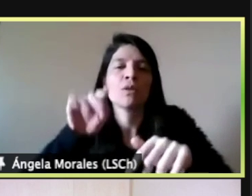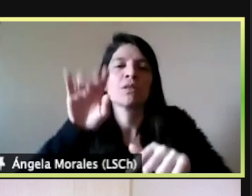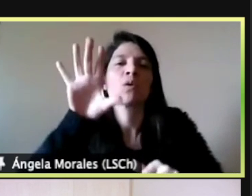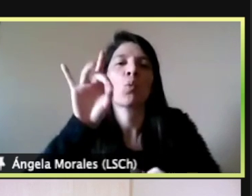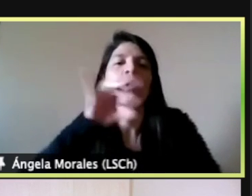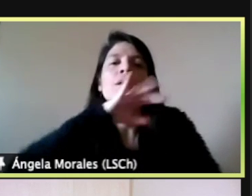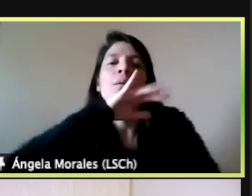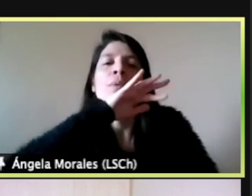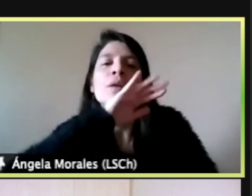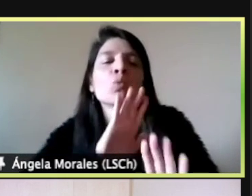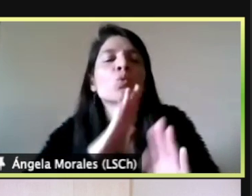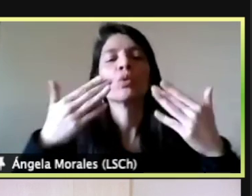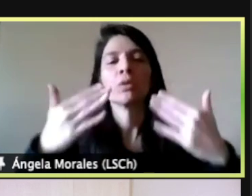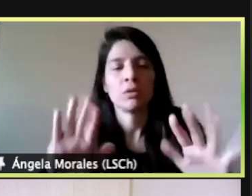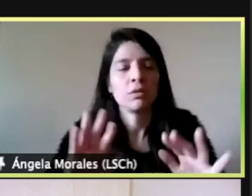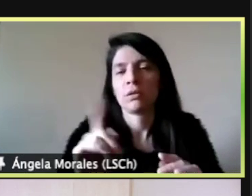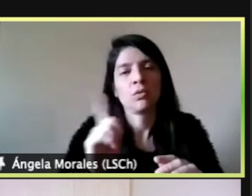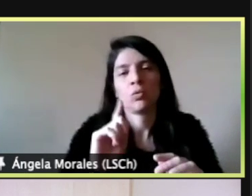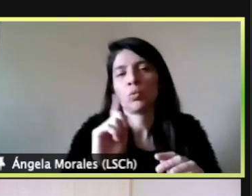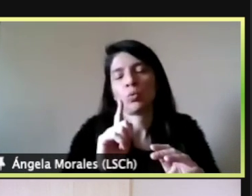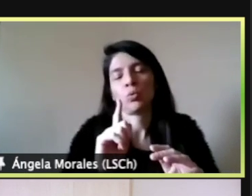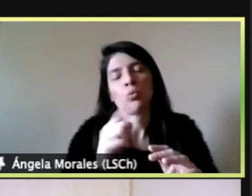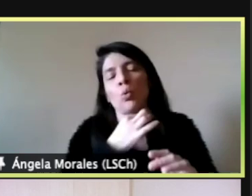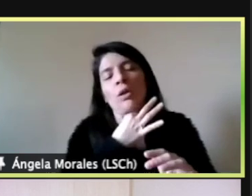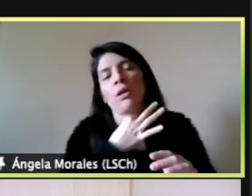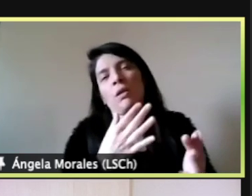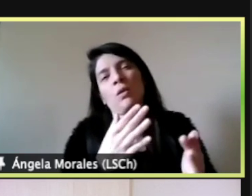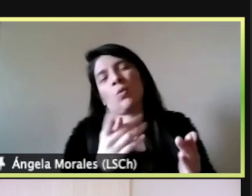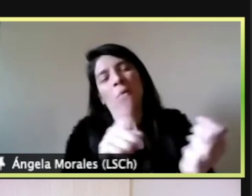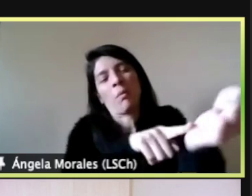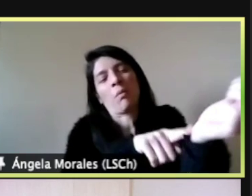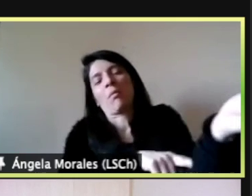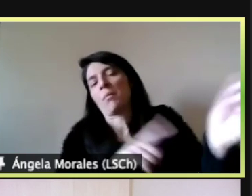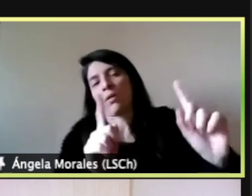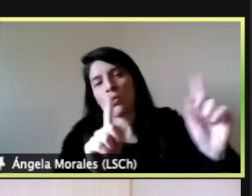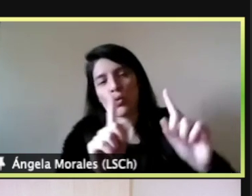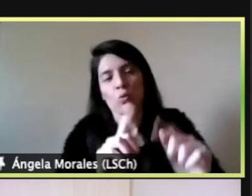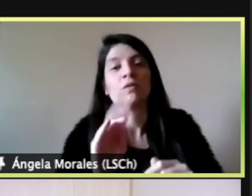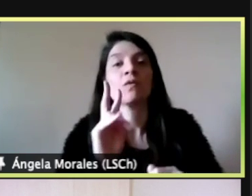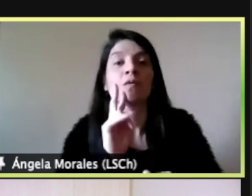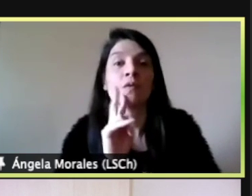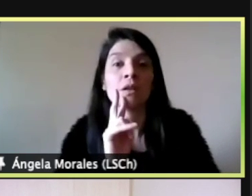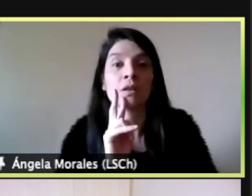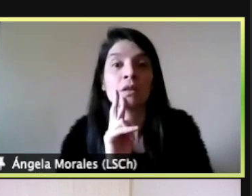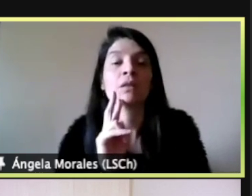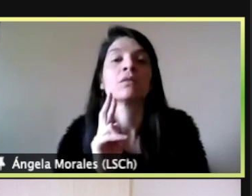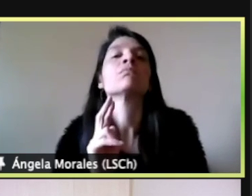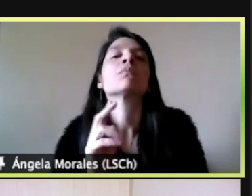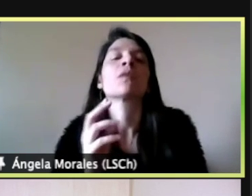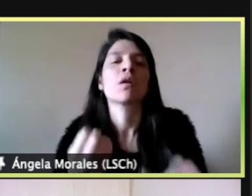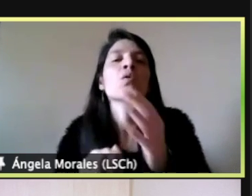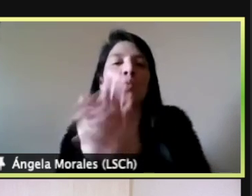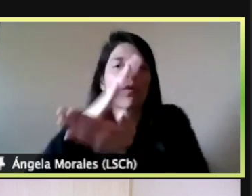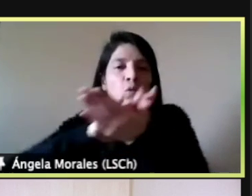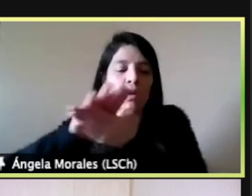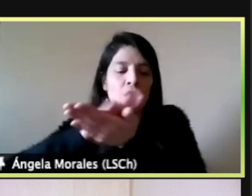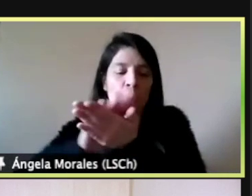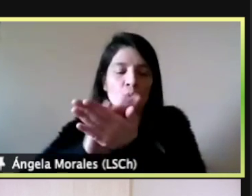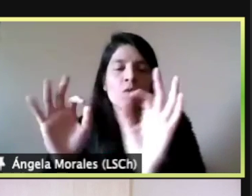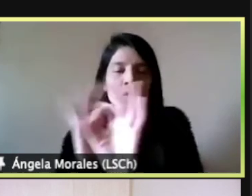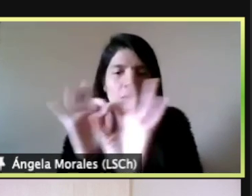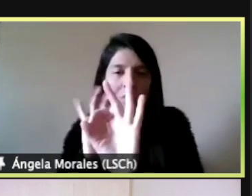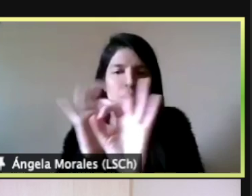más. Y el día viernes vamos a tener un nuevo ejemplo, también de fuente externa, y vamos